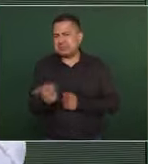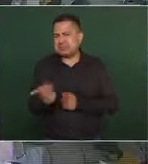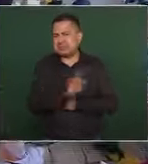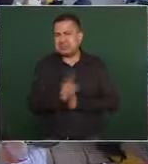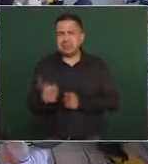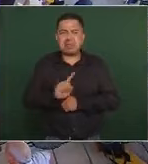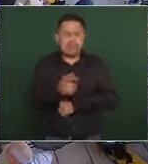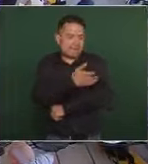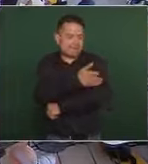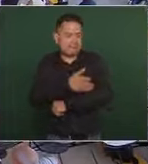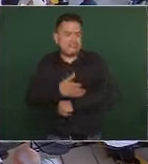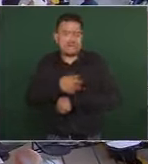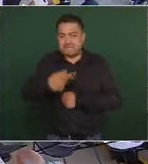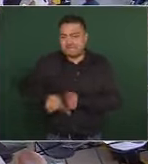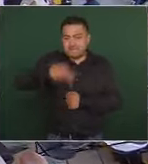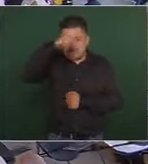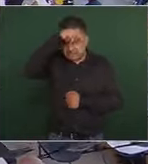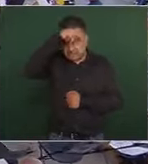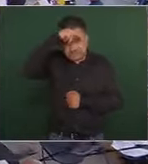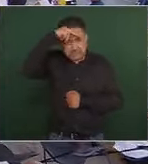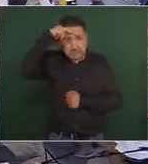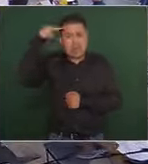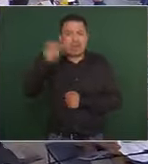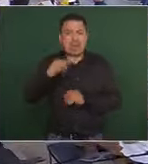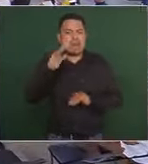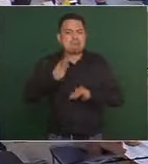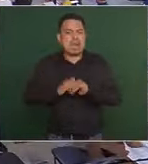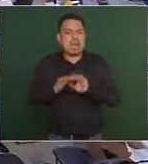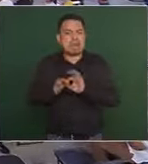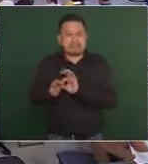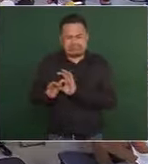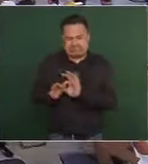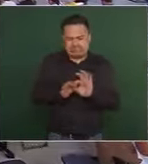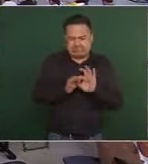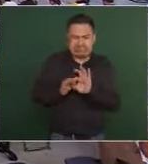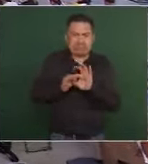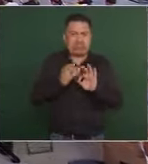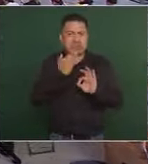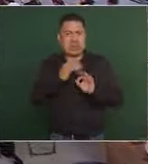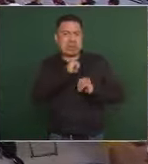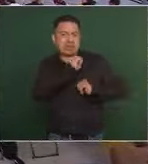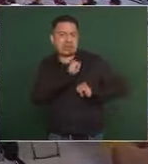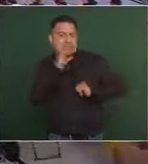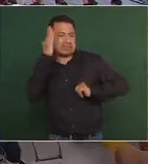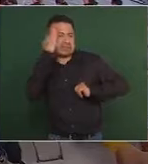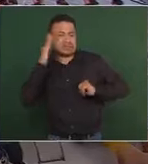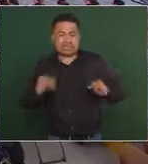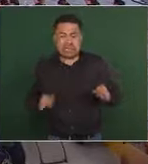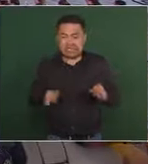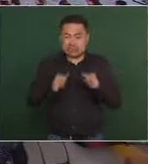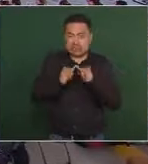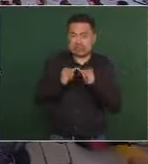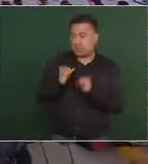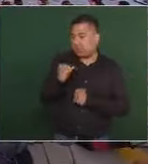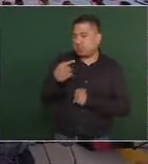La familia mexicana es muy unida, es la principal institución